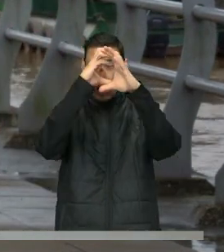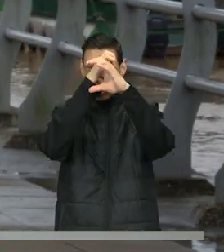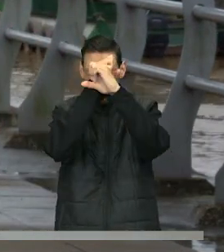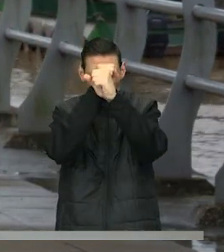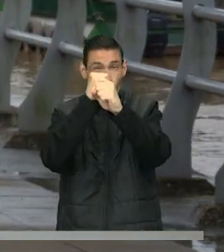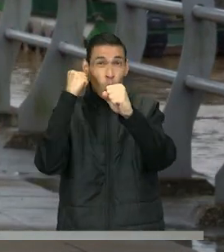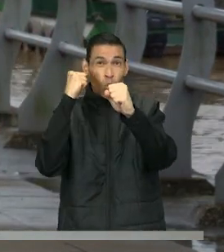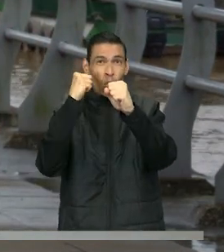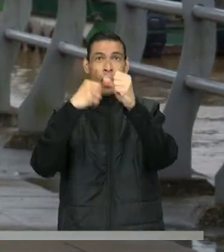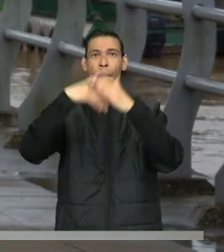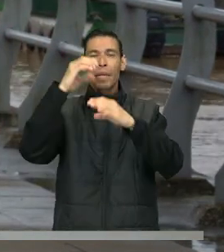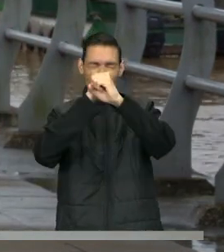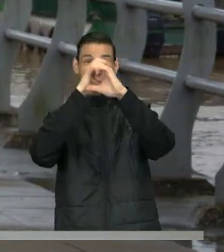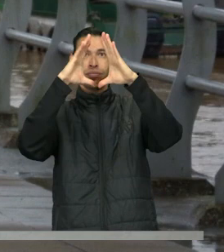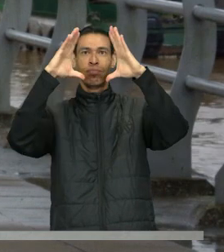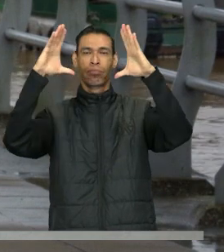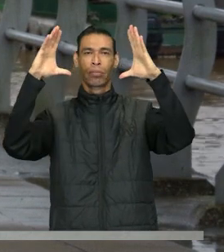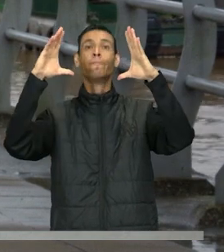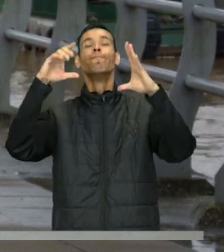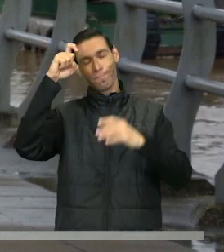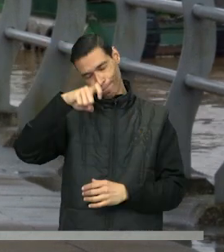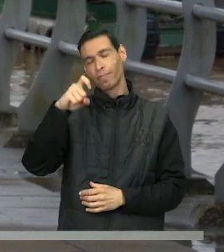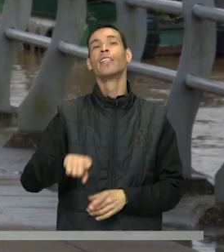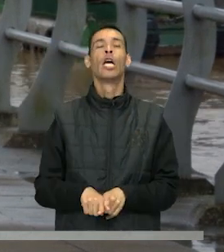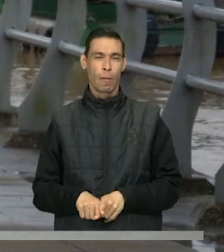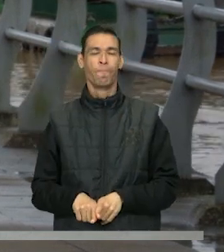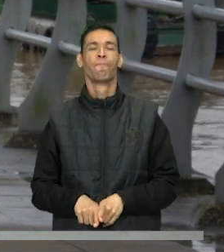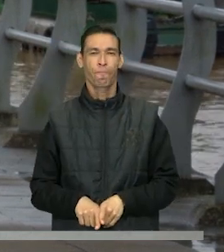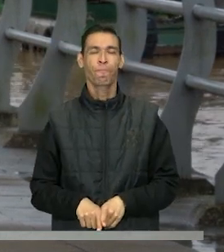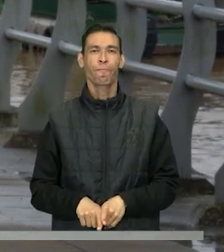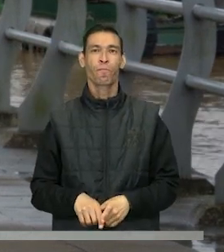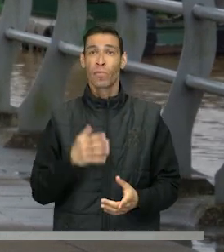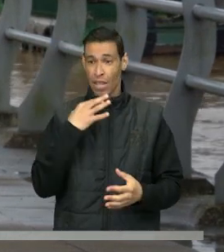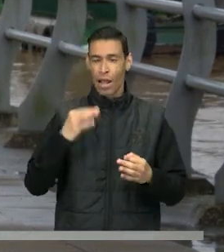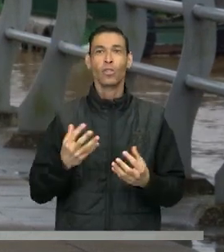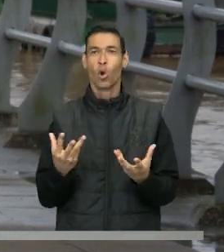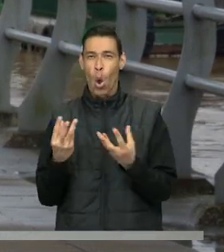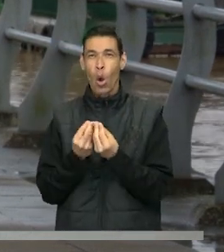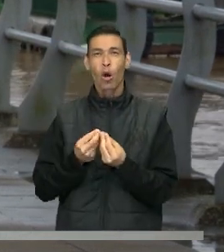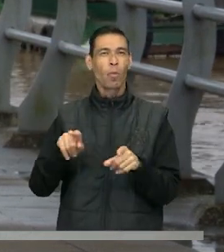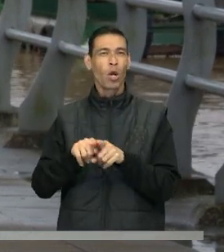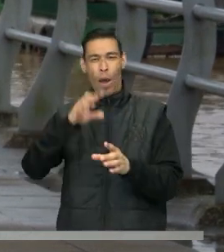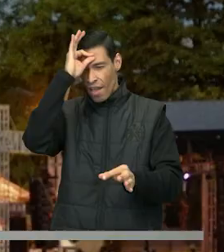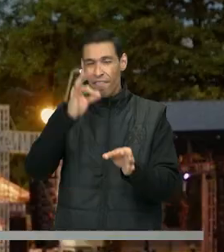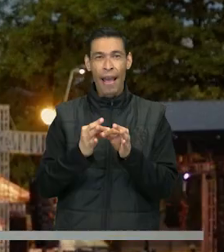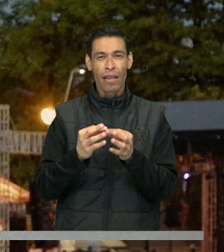fue. Tuvimos que mantener la fe, tuvimos que trabajar en equipo para salir adelante de esta difícil situación.